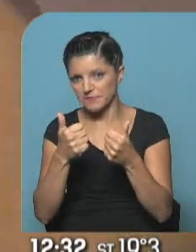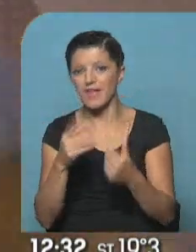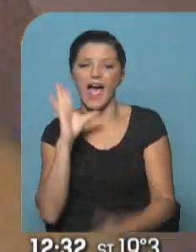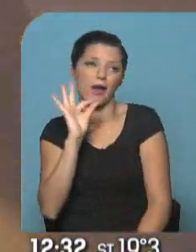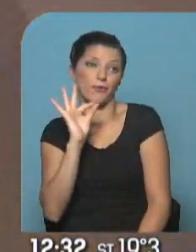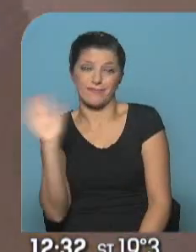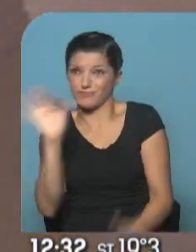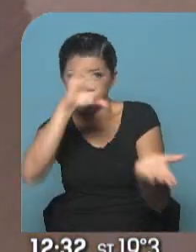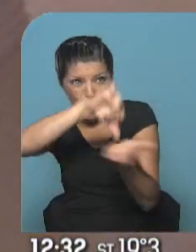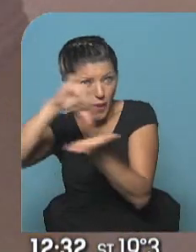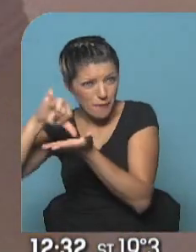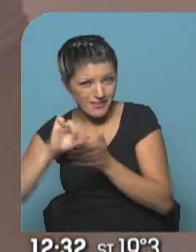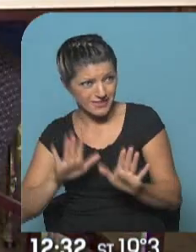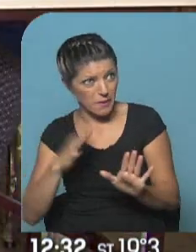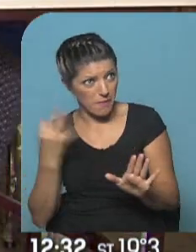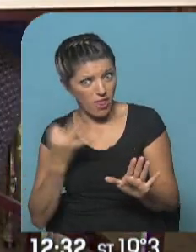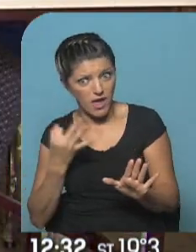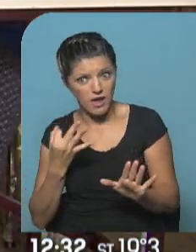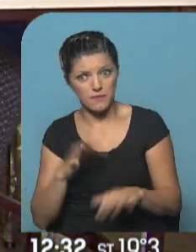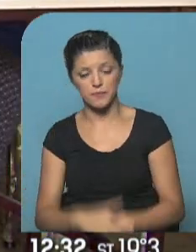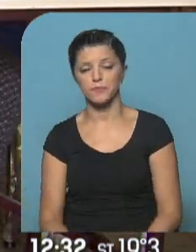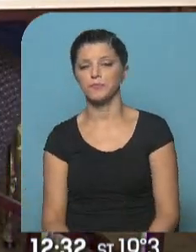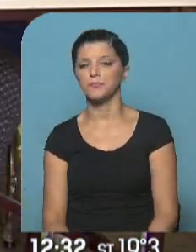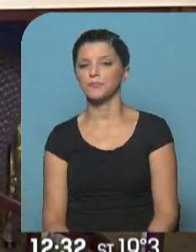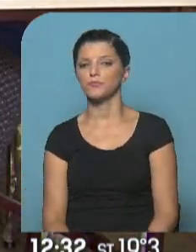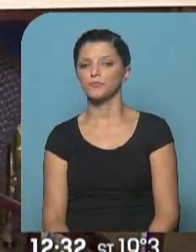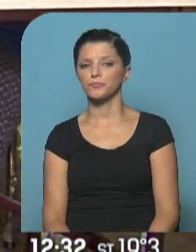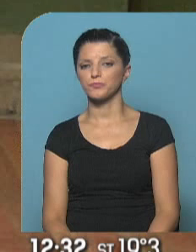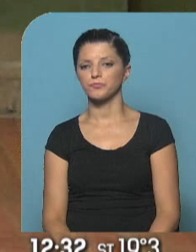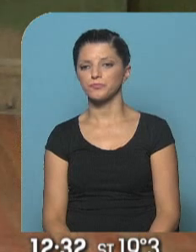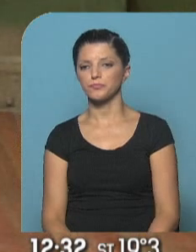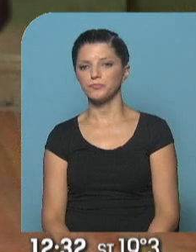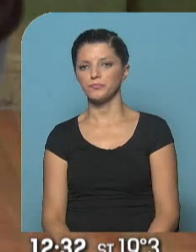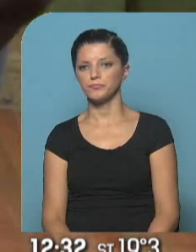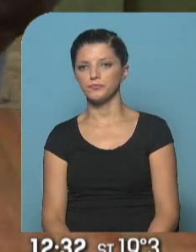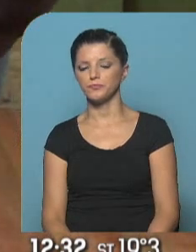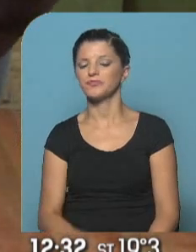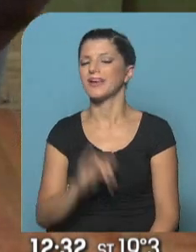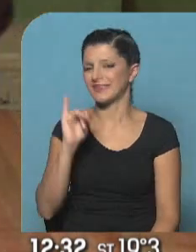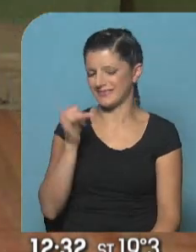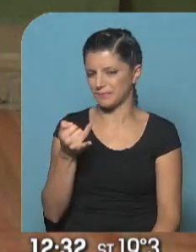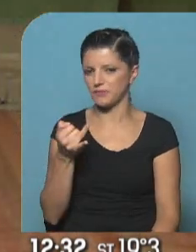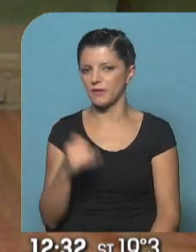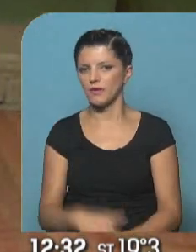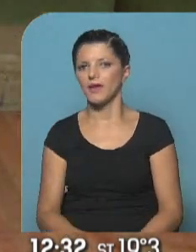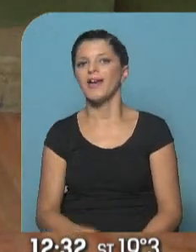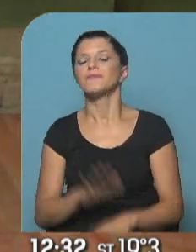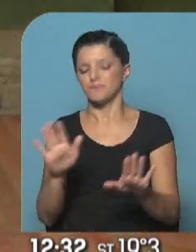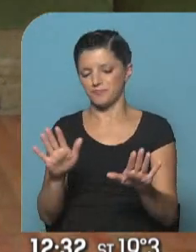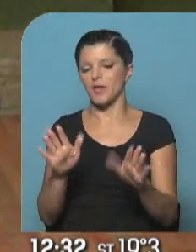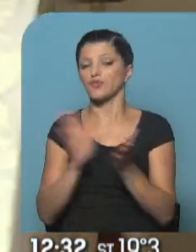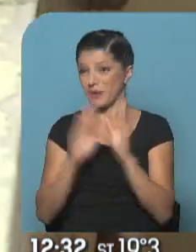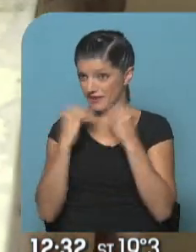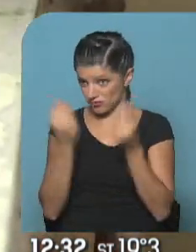en todos lados, finalmente, ¿no? Algo frecuente, y en este caso que Más que todo, no es que no acertaron con el